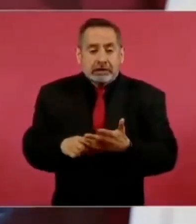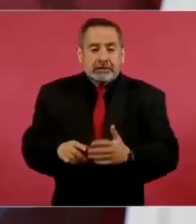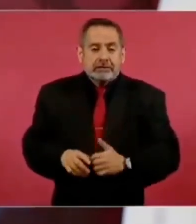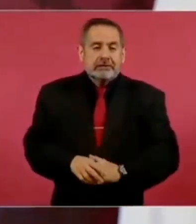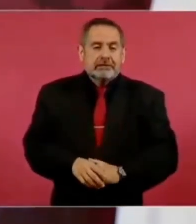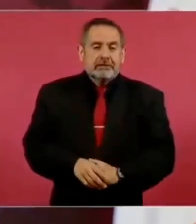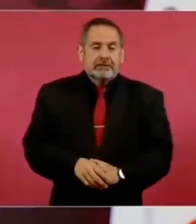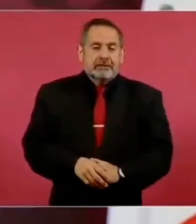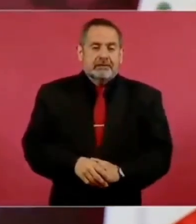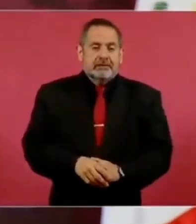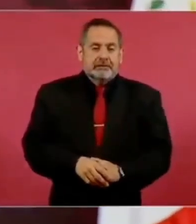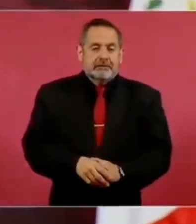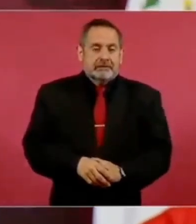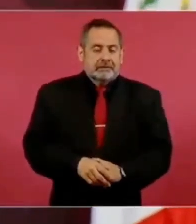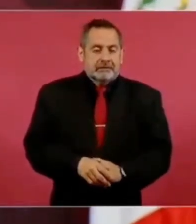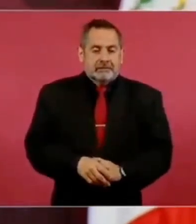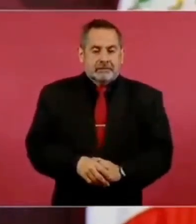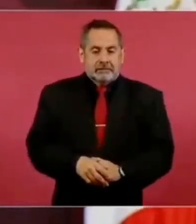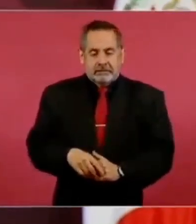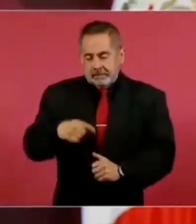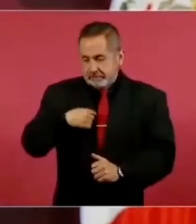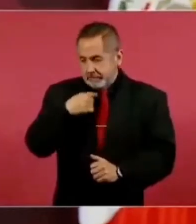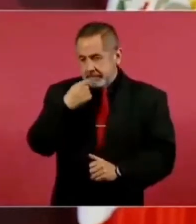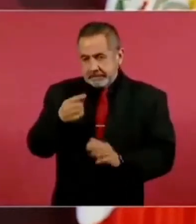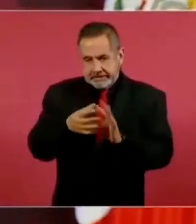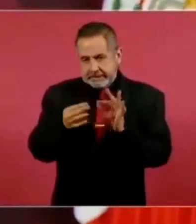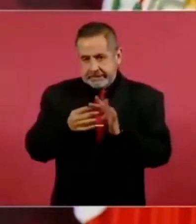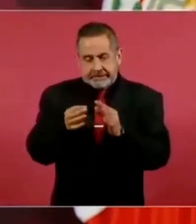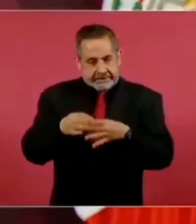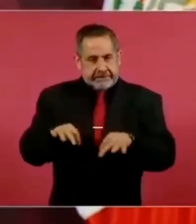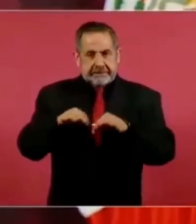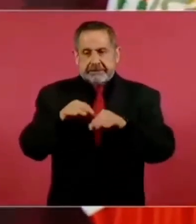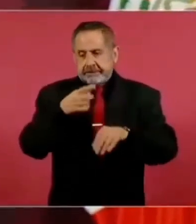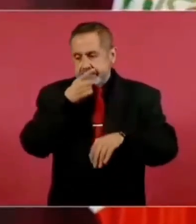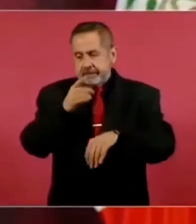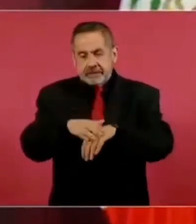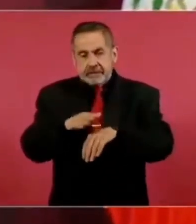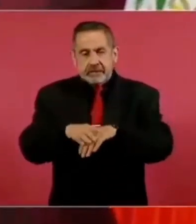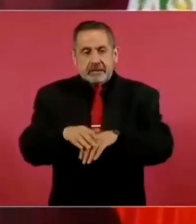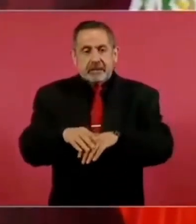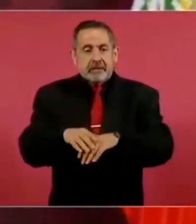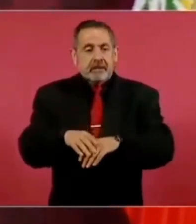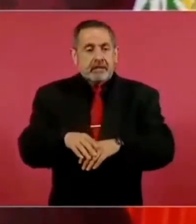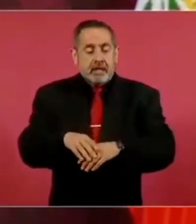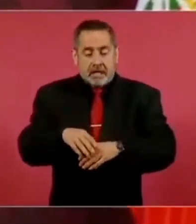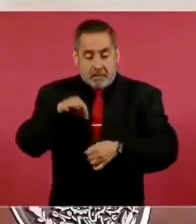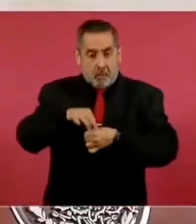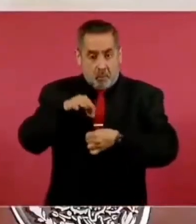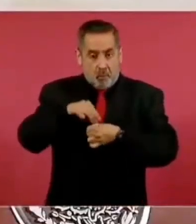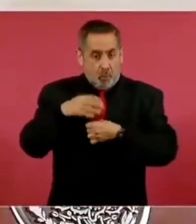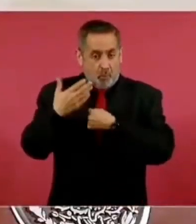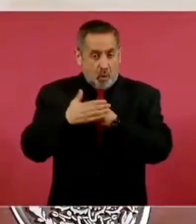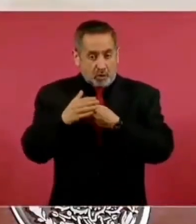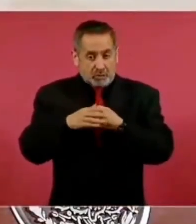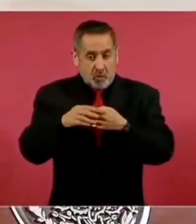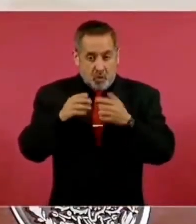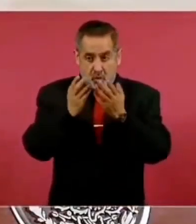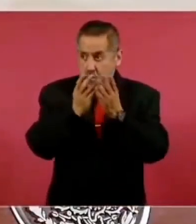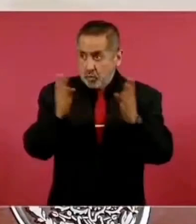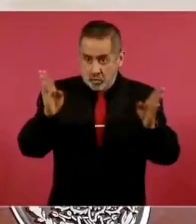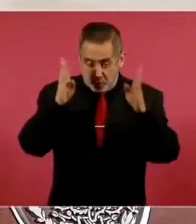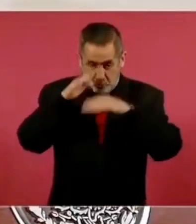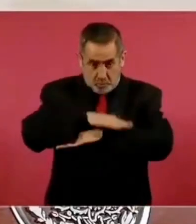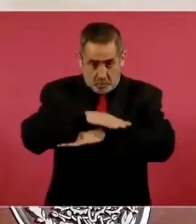elecciones siempre hemos hablado de que se vota por tres cosas se vota